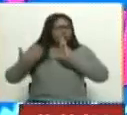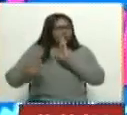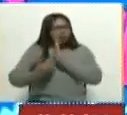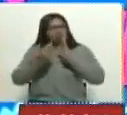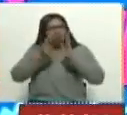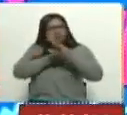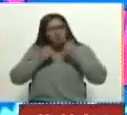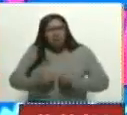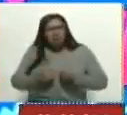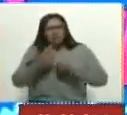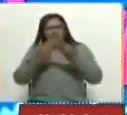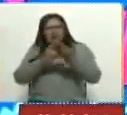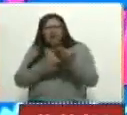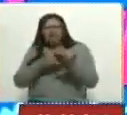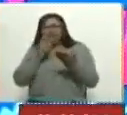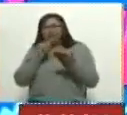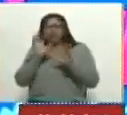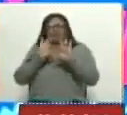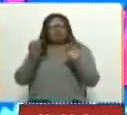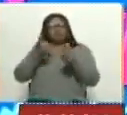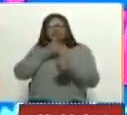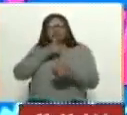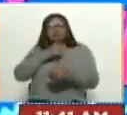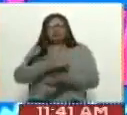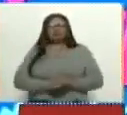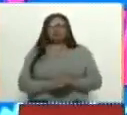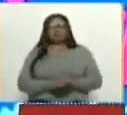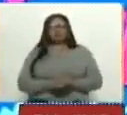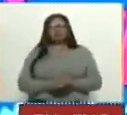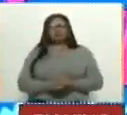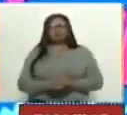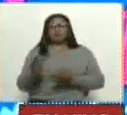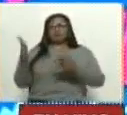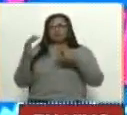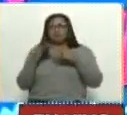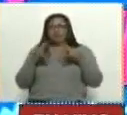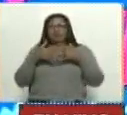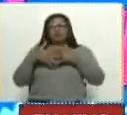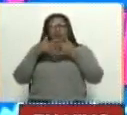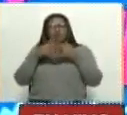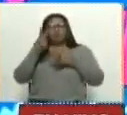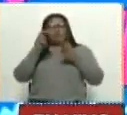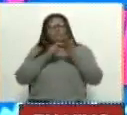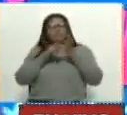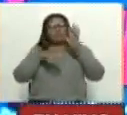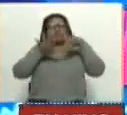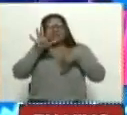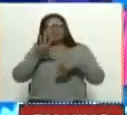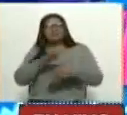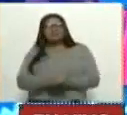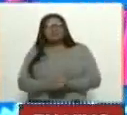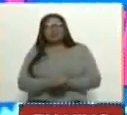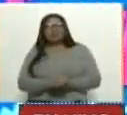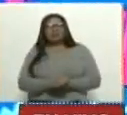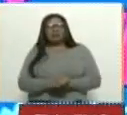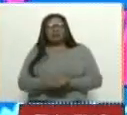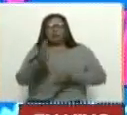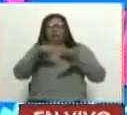no ha soportado pueblo alguno se vino el imperialismo específicamente es el 2015 con el decreto de Obama